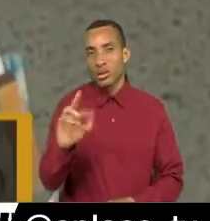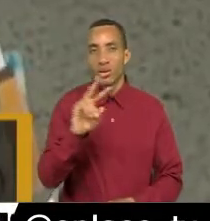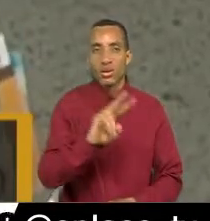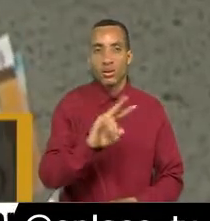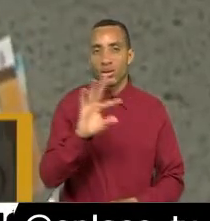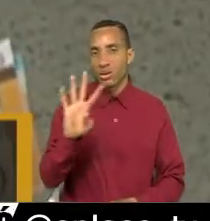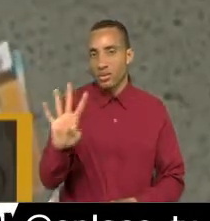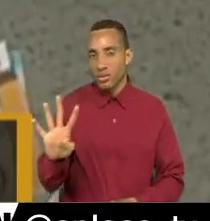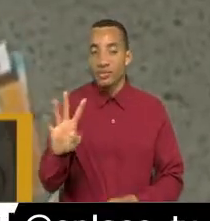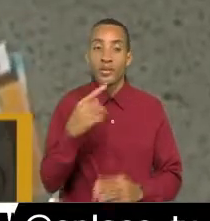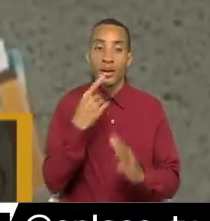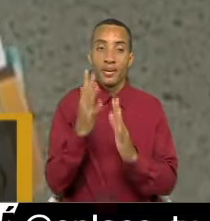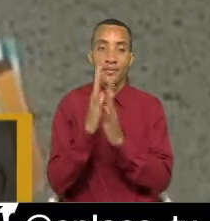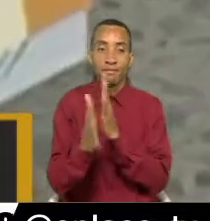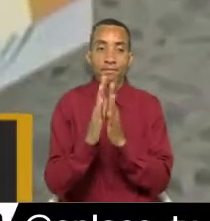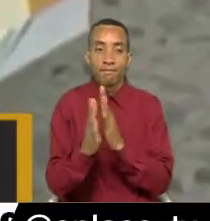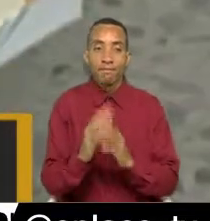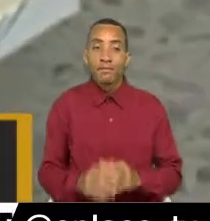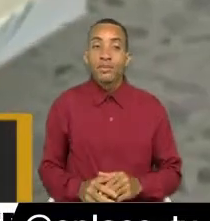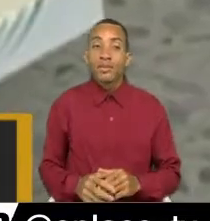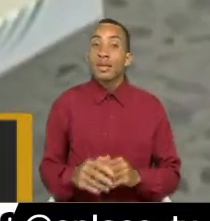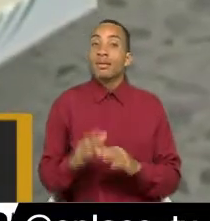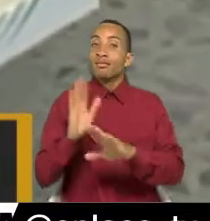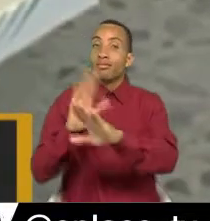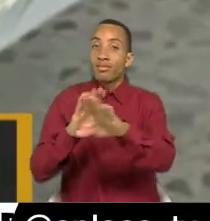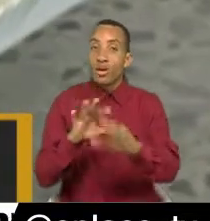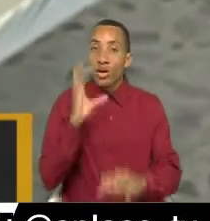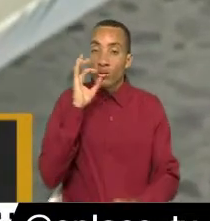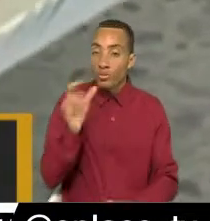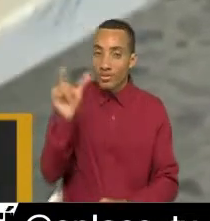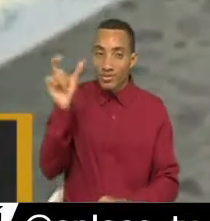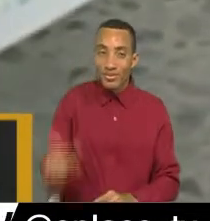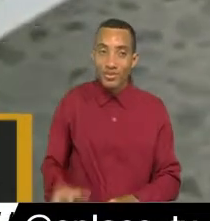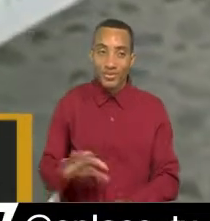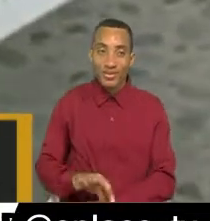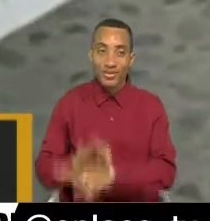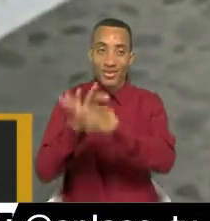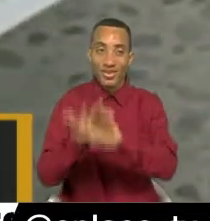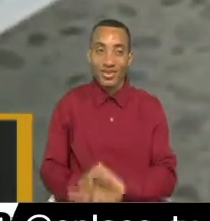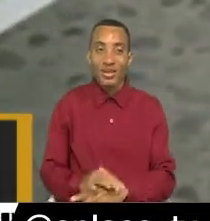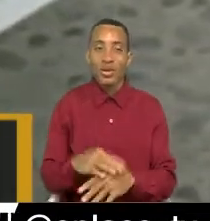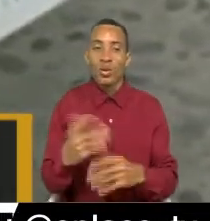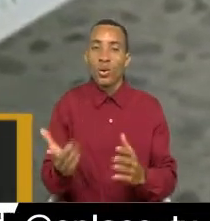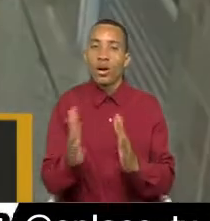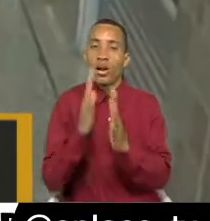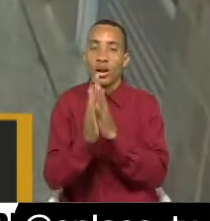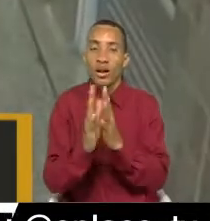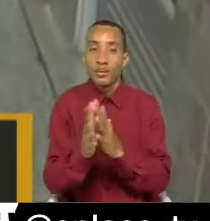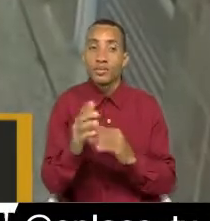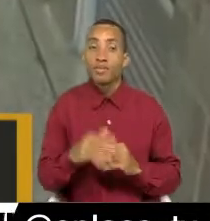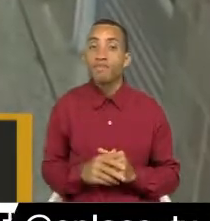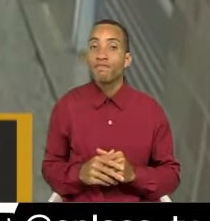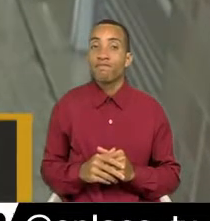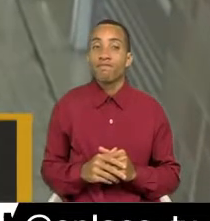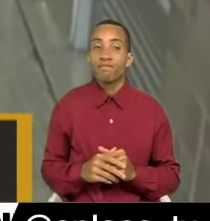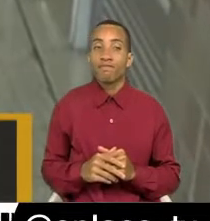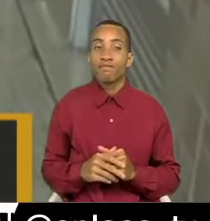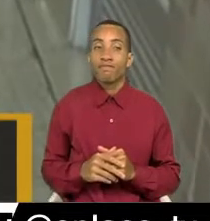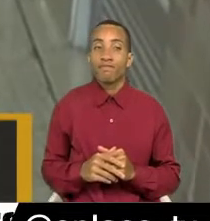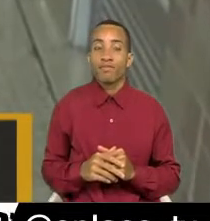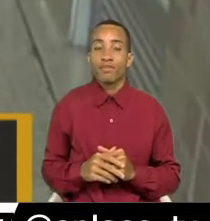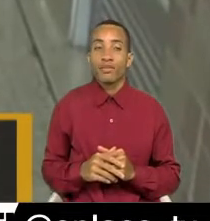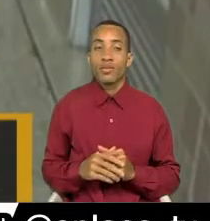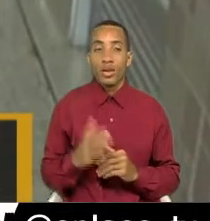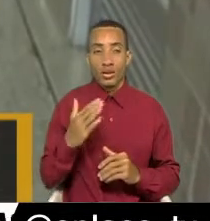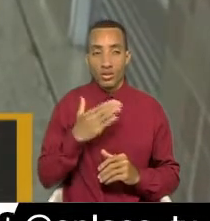invitación a la jornada de visión es la que extiende el doctor Gilberto Castillo, jornada convocada por la clínica optométrica del doctor Rincón. Vamos a